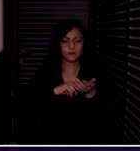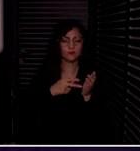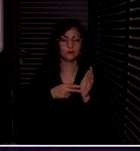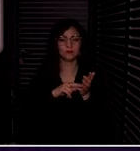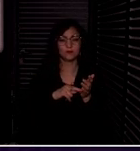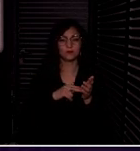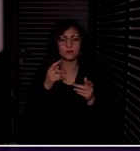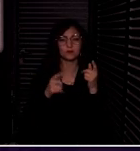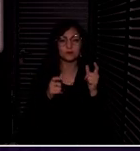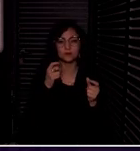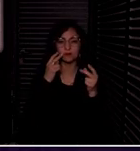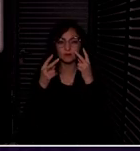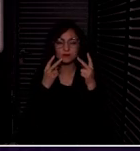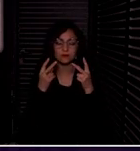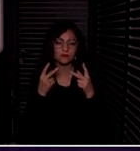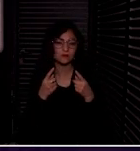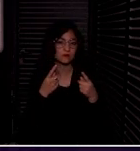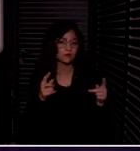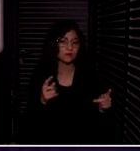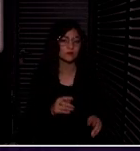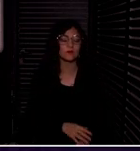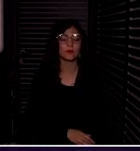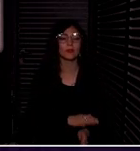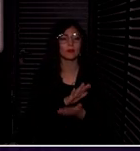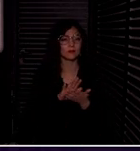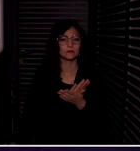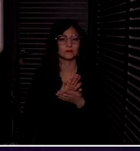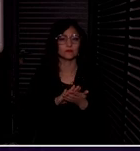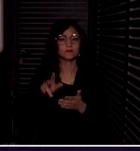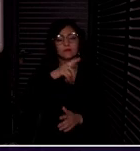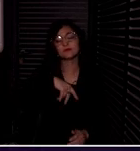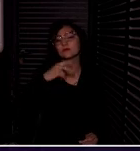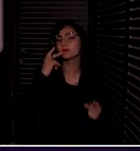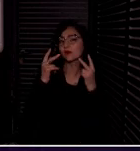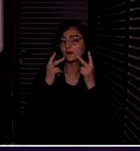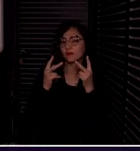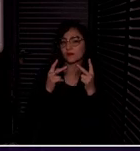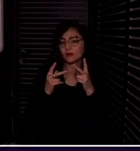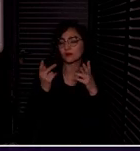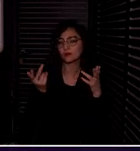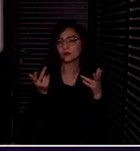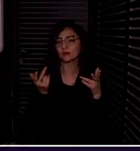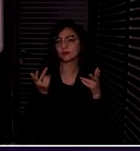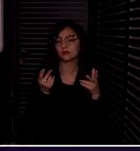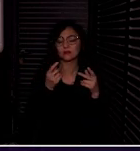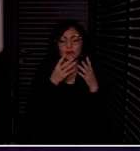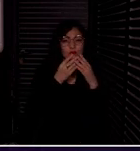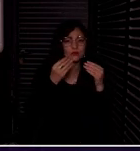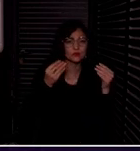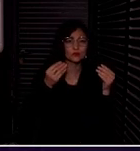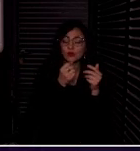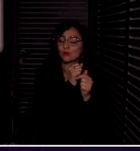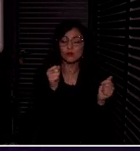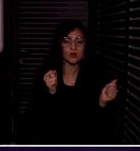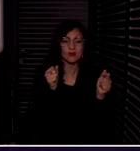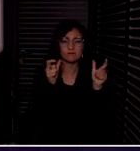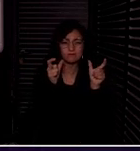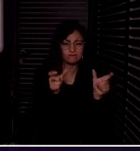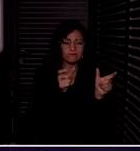que nadie está diagnosticando. Hablaba antes de la hipótesis de la hipersegmentación. No es sostenible un sistema audiovisual